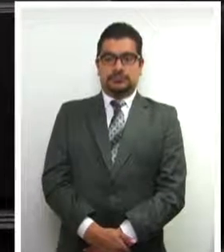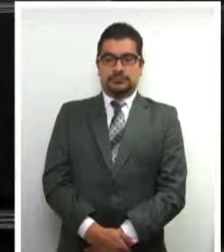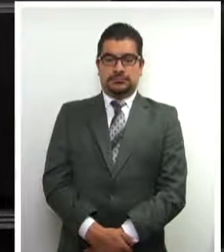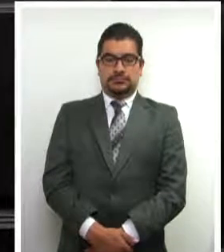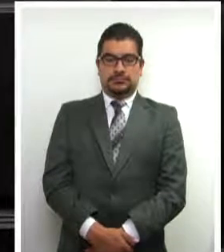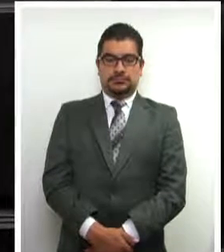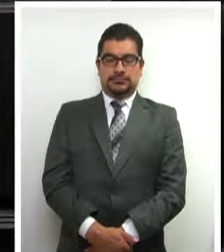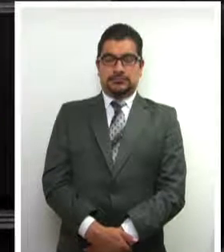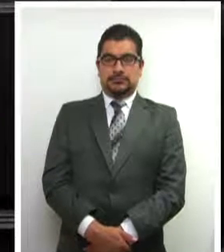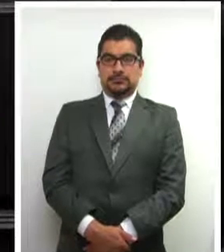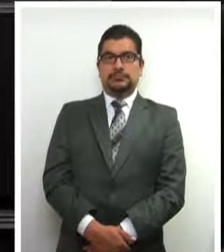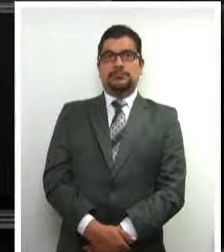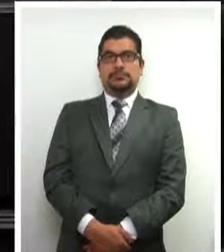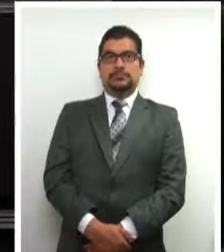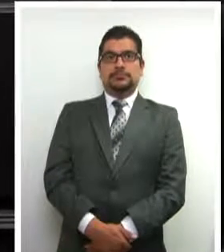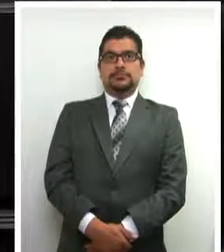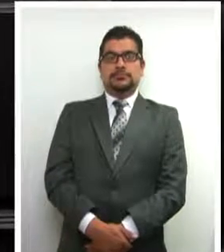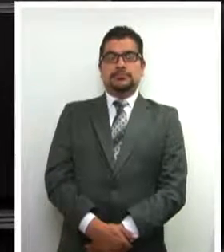Sonido ahí.